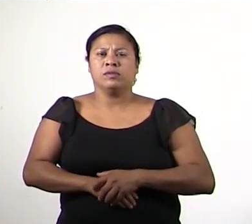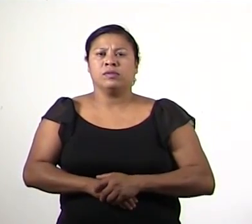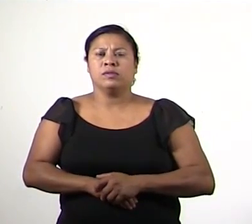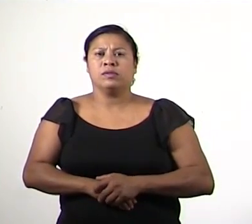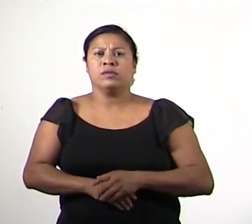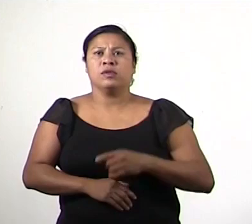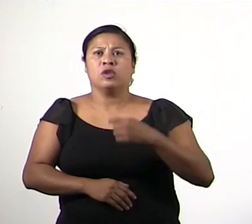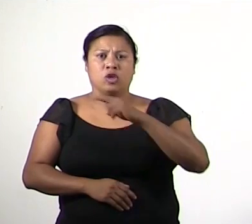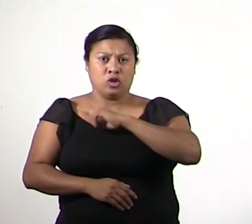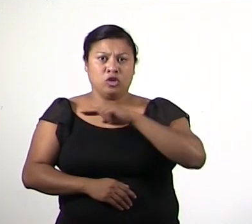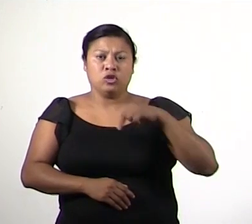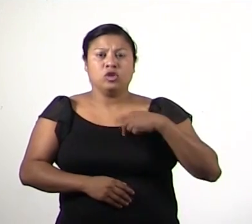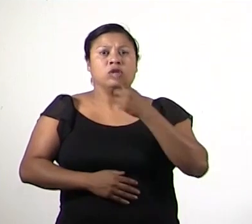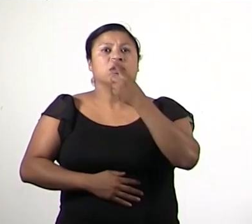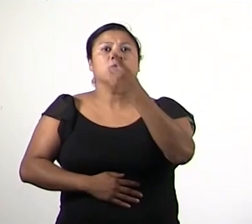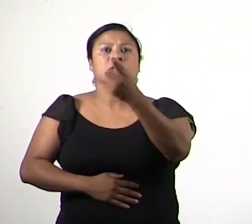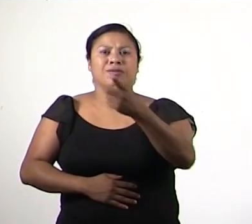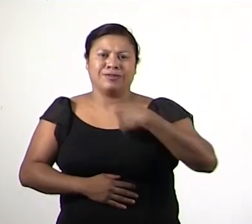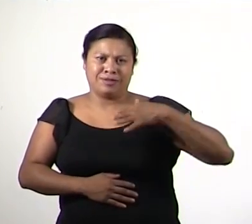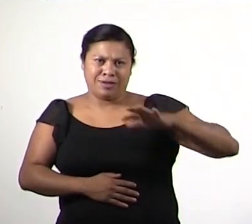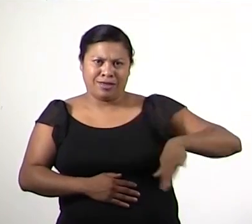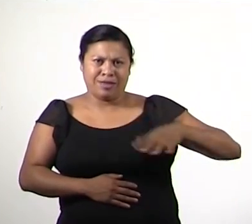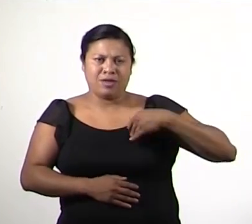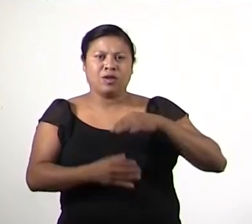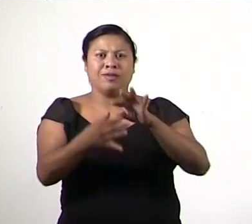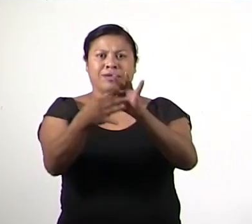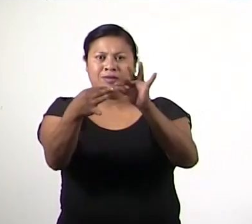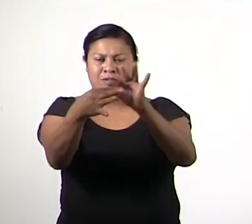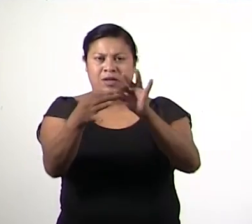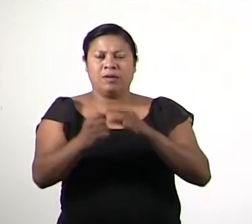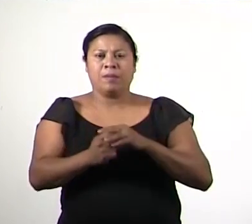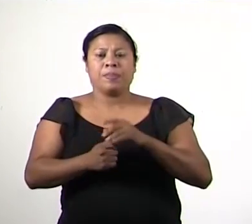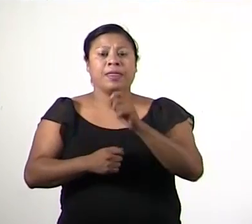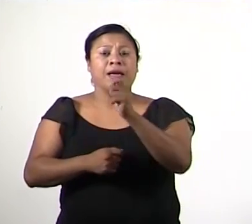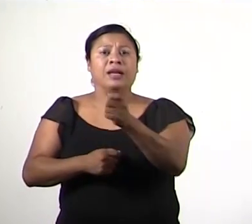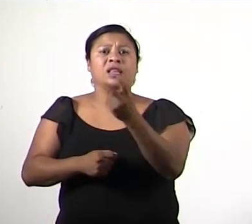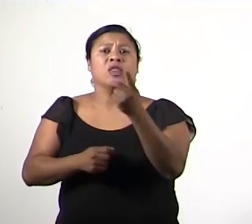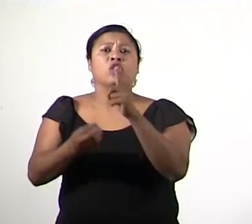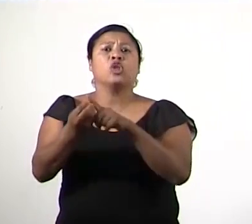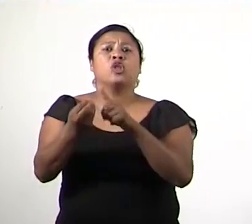nos referimos a lo que yo te comentaba, el hecho.